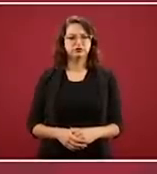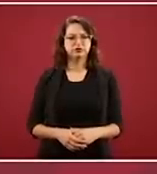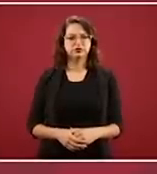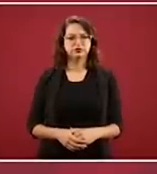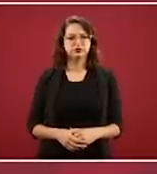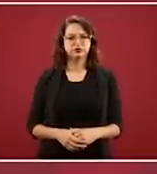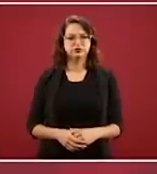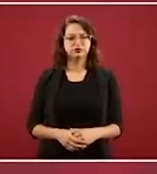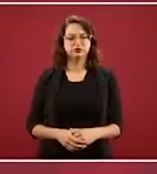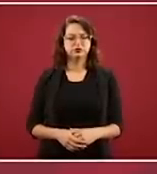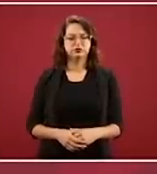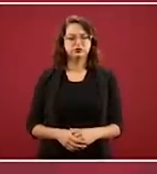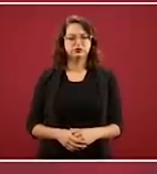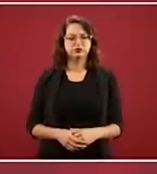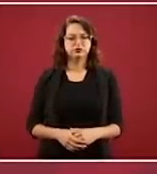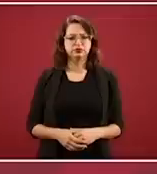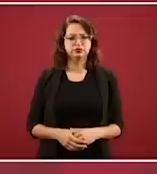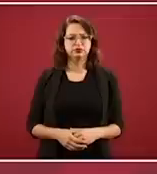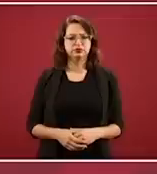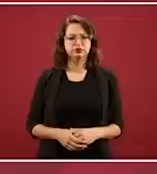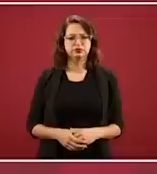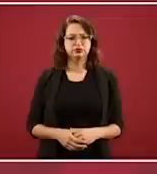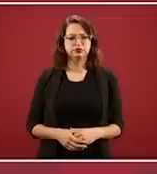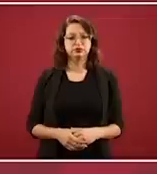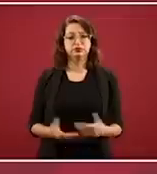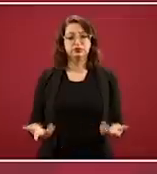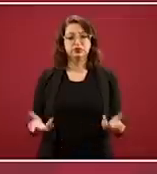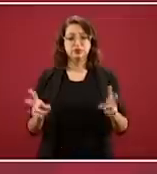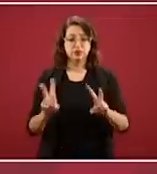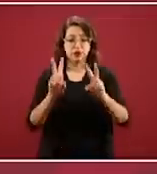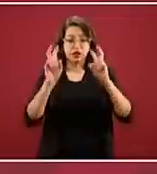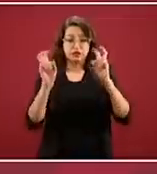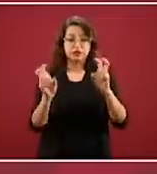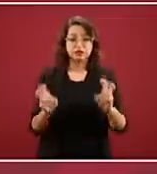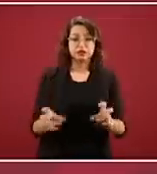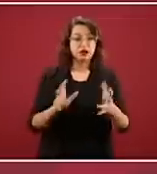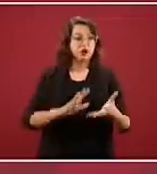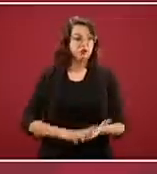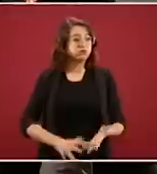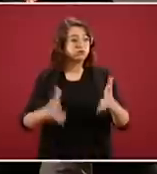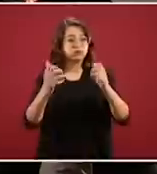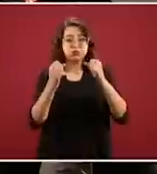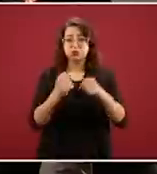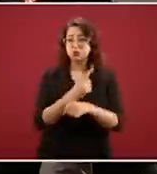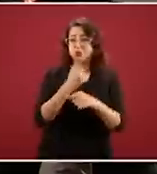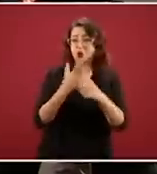atender el tema de la inseguridad, de la violencia.